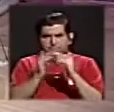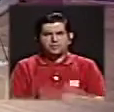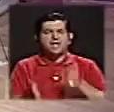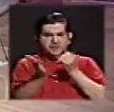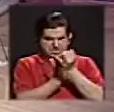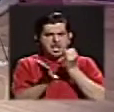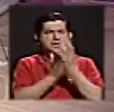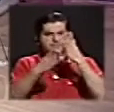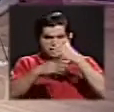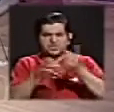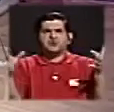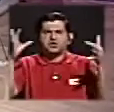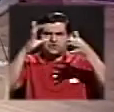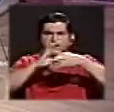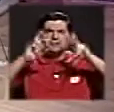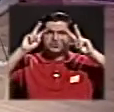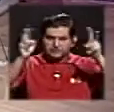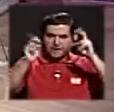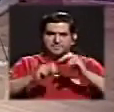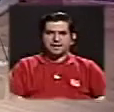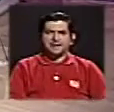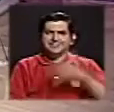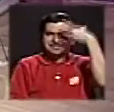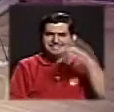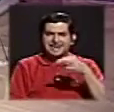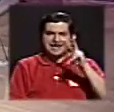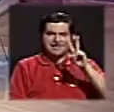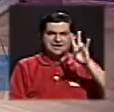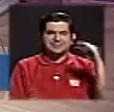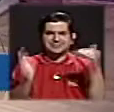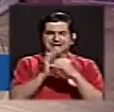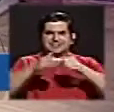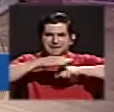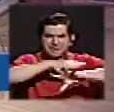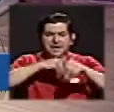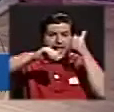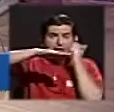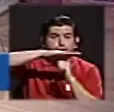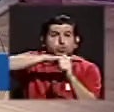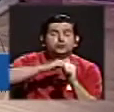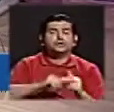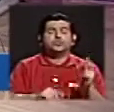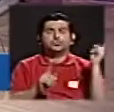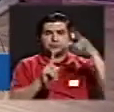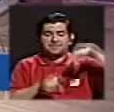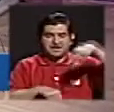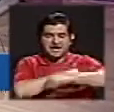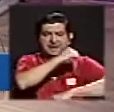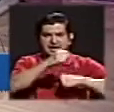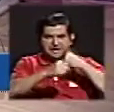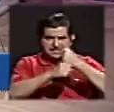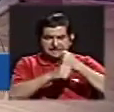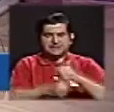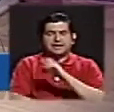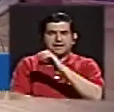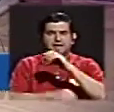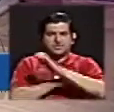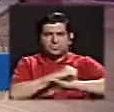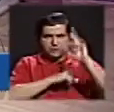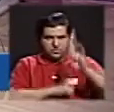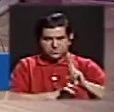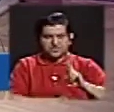una investigación respecto a ese tema y se calcula que unos 27.000 abortos clandestinos se practican al año en el país.